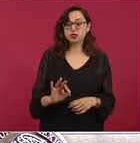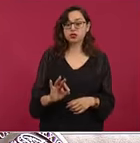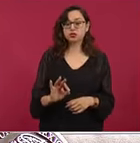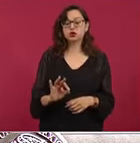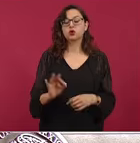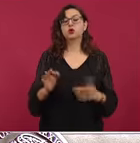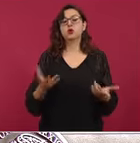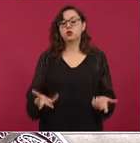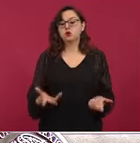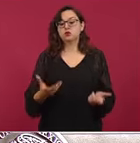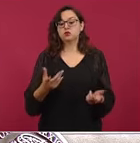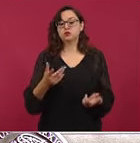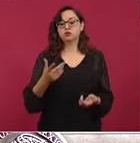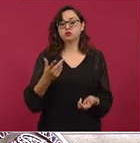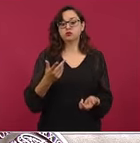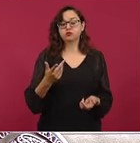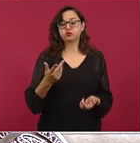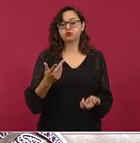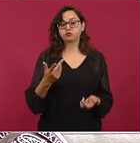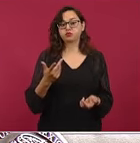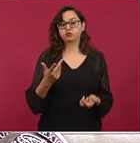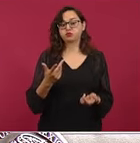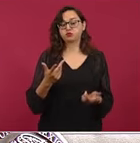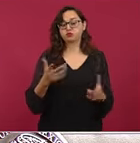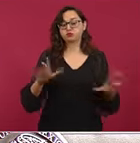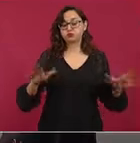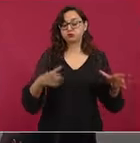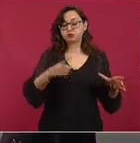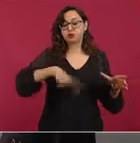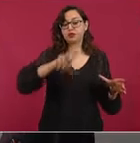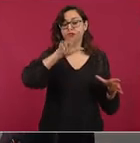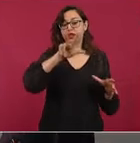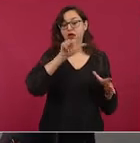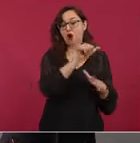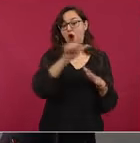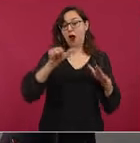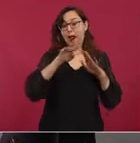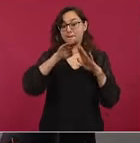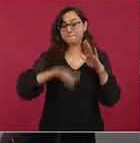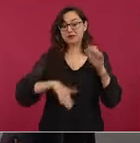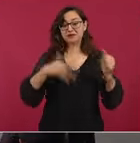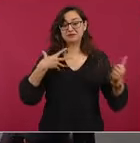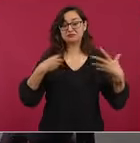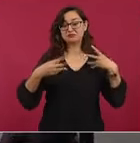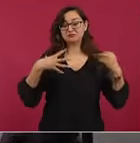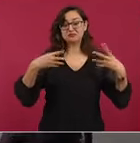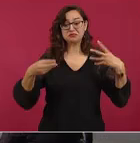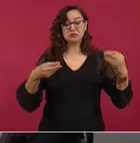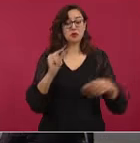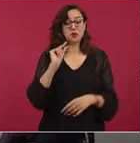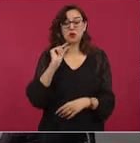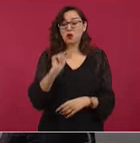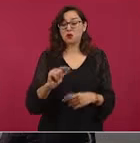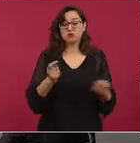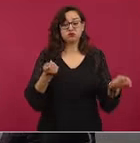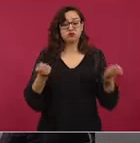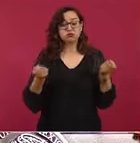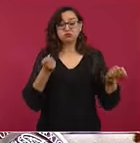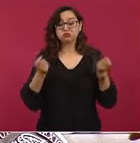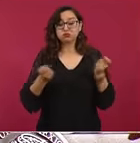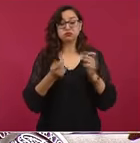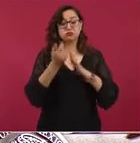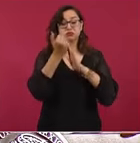de COVID en la población representado por menores de edad se ha mantenido muy estable, de hecho, ha reducido